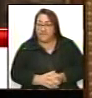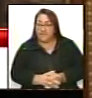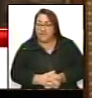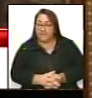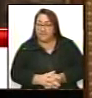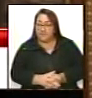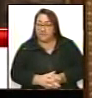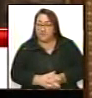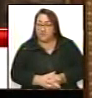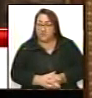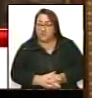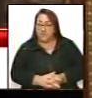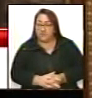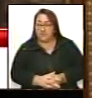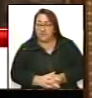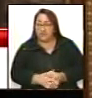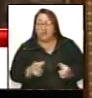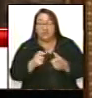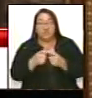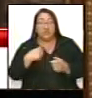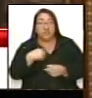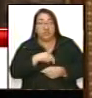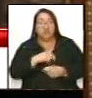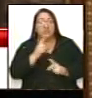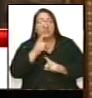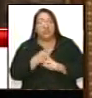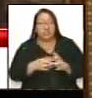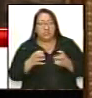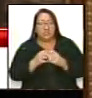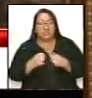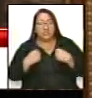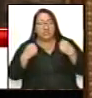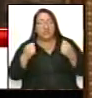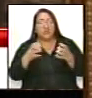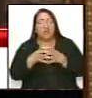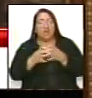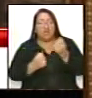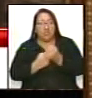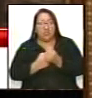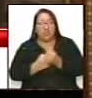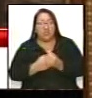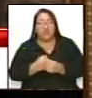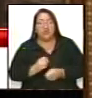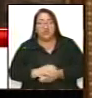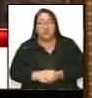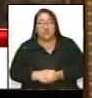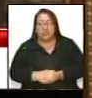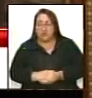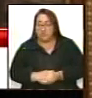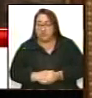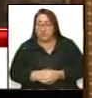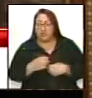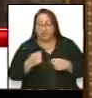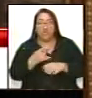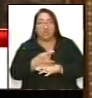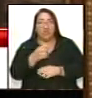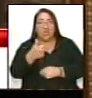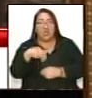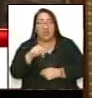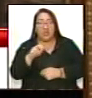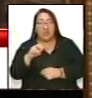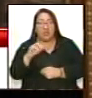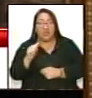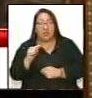la congresista Jenny Vilcatoma nos sumamos en esta gran campaña para coadyuvar en la lucha contra la